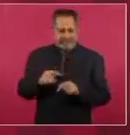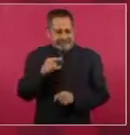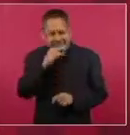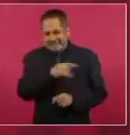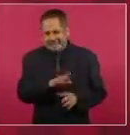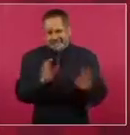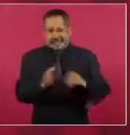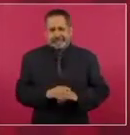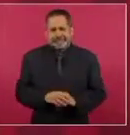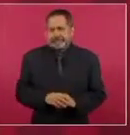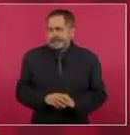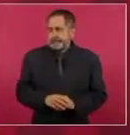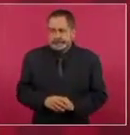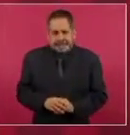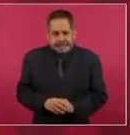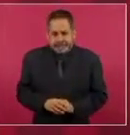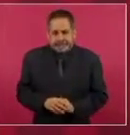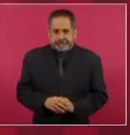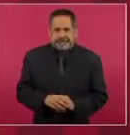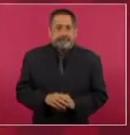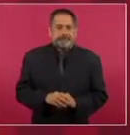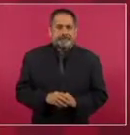ya se les ha